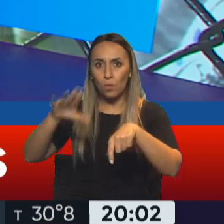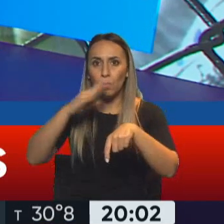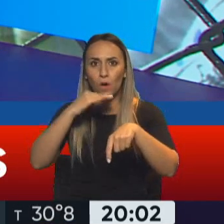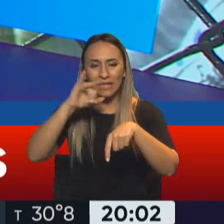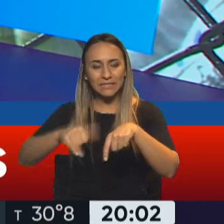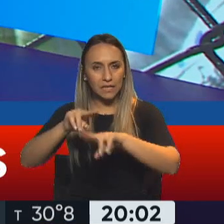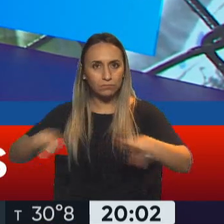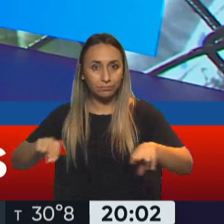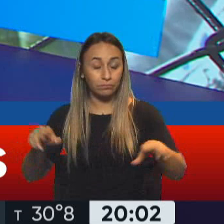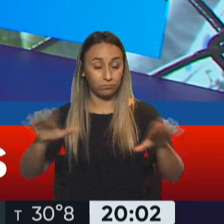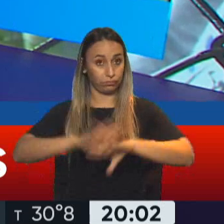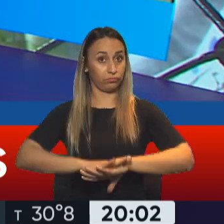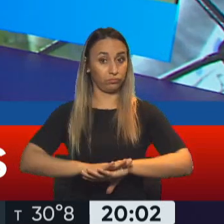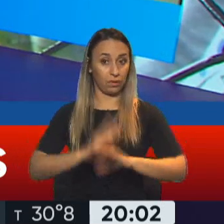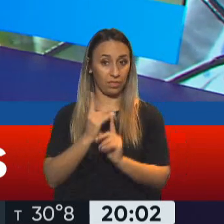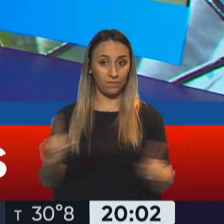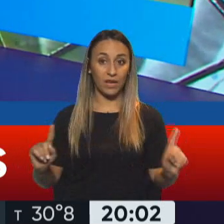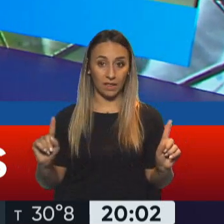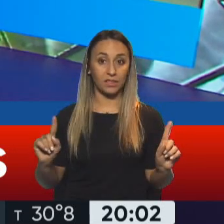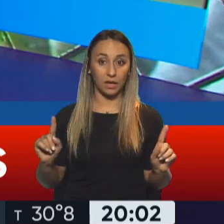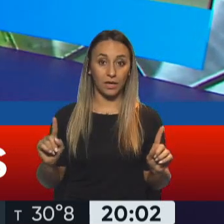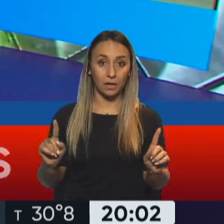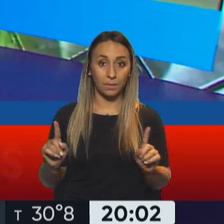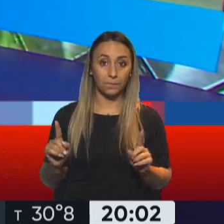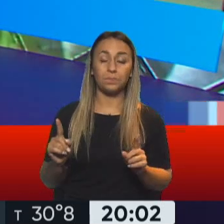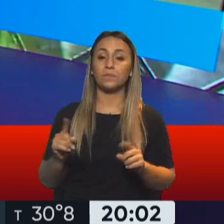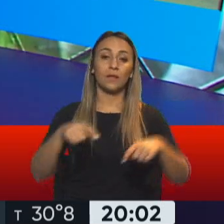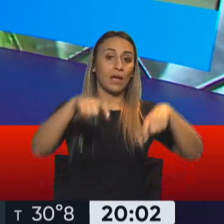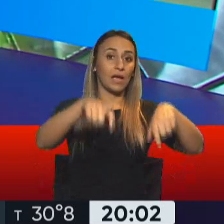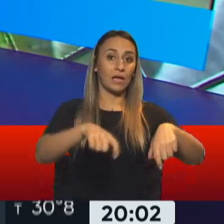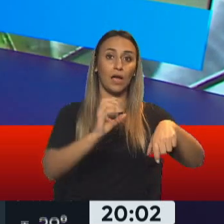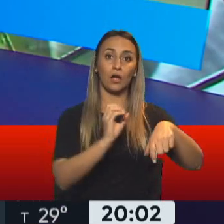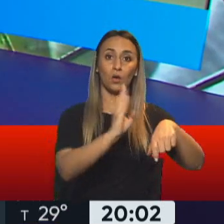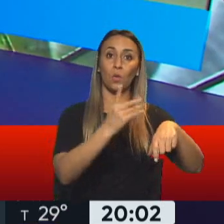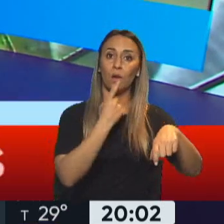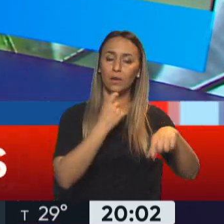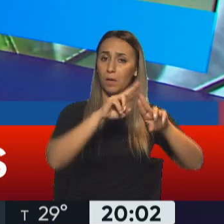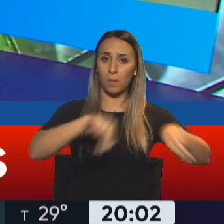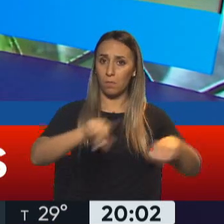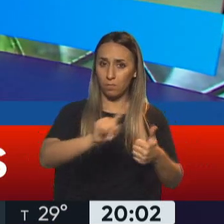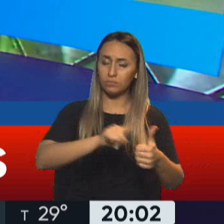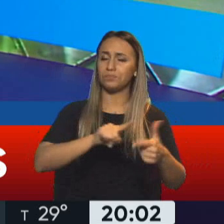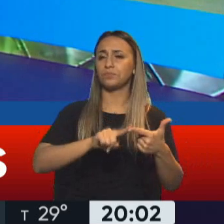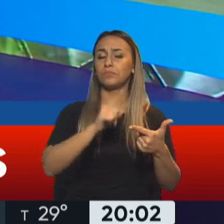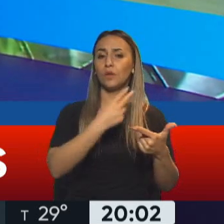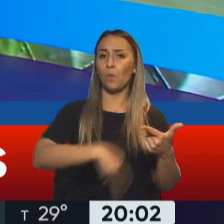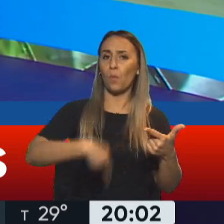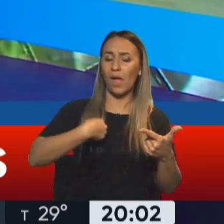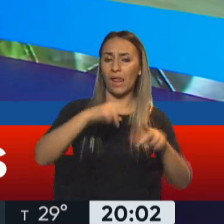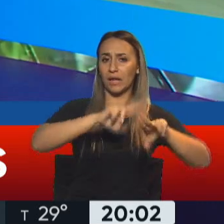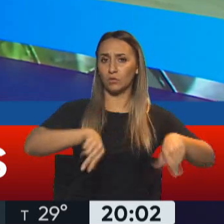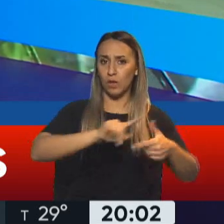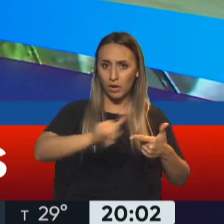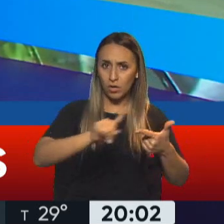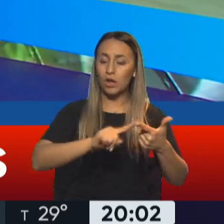Exactamente, algo totalmente diferente. Sí, no se clausuró el estadio de River, no se clausuró el estadio de Vélez, es materia